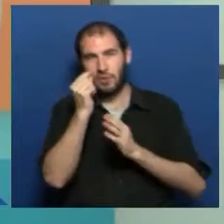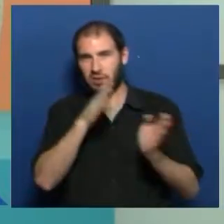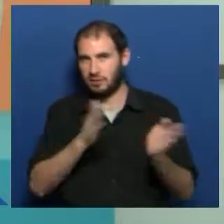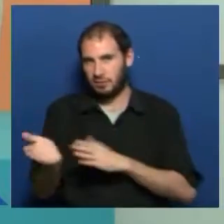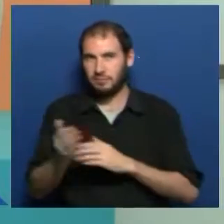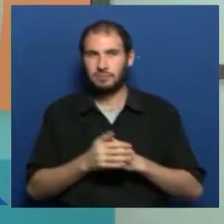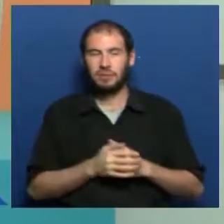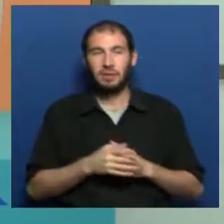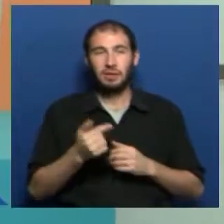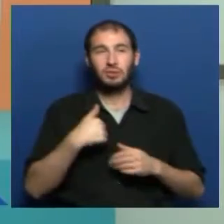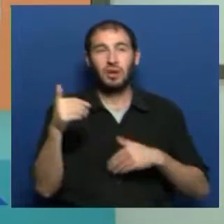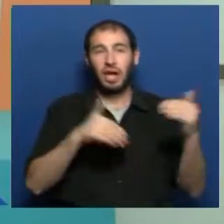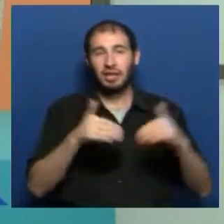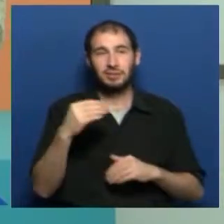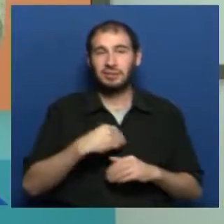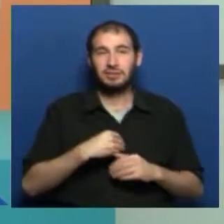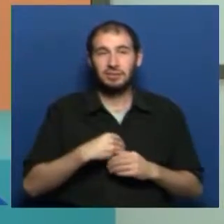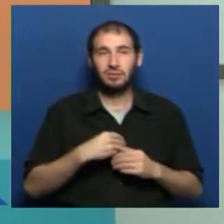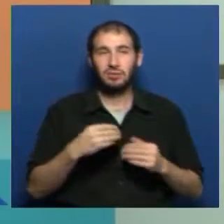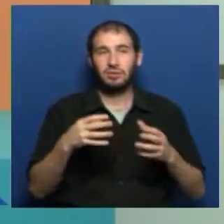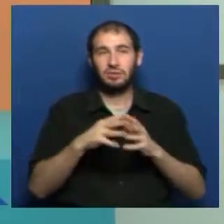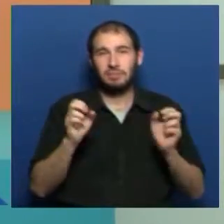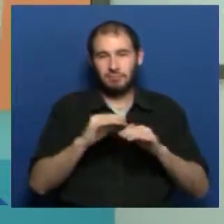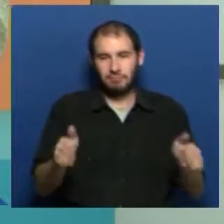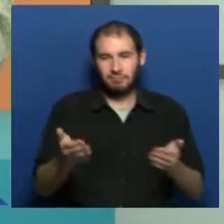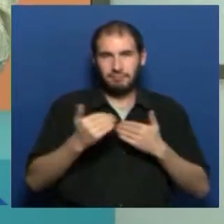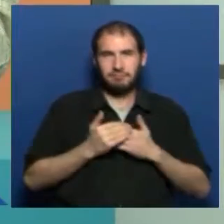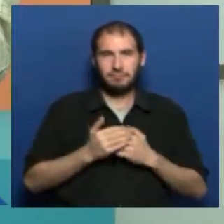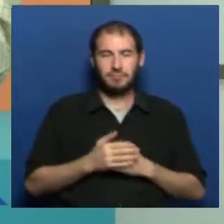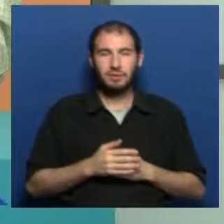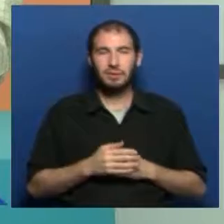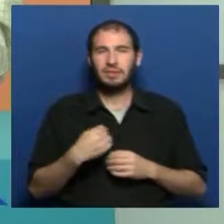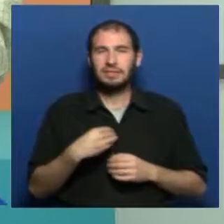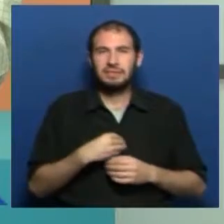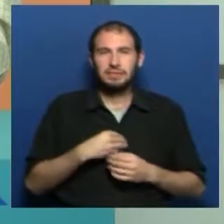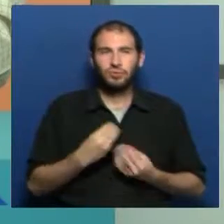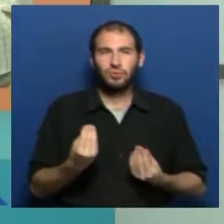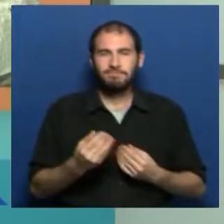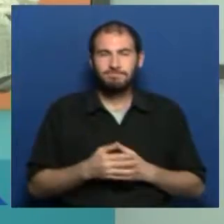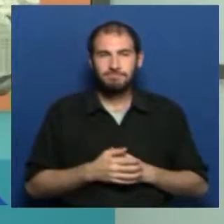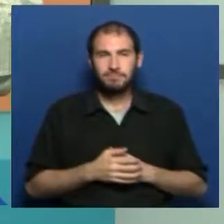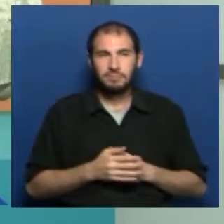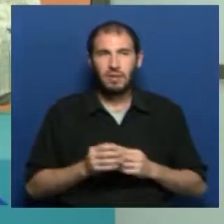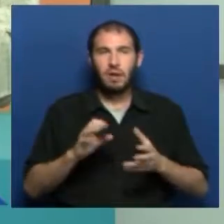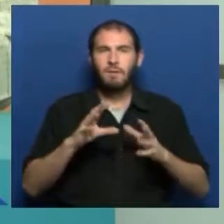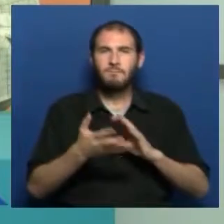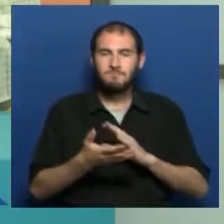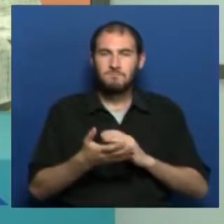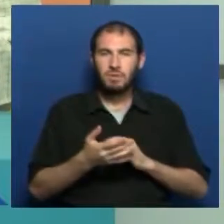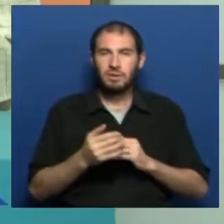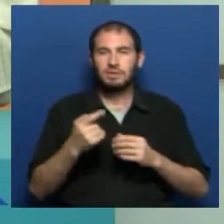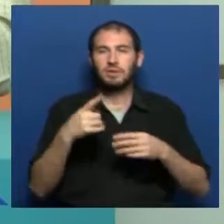otro. Yo las elecciones las vivo de un lado del mostrador. Las vivo desde el sistema, desde